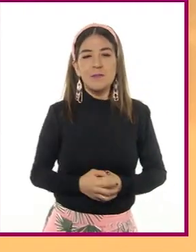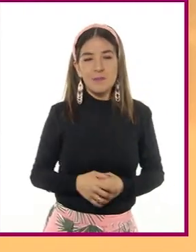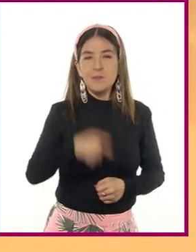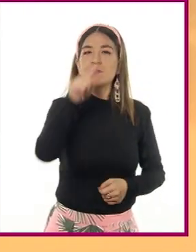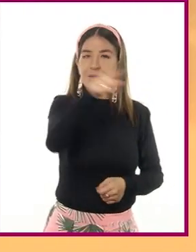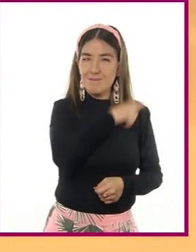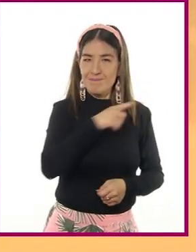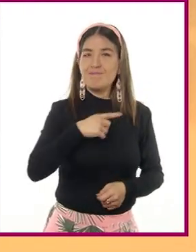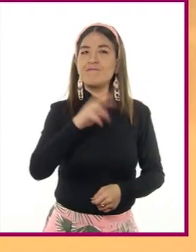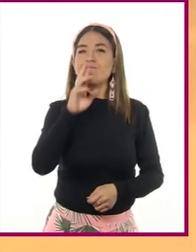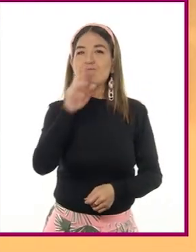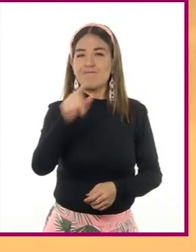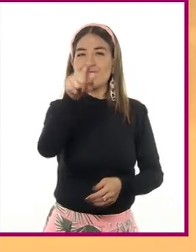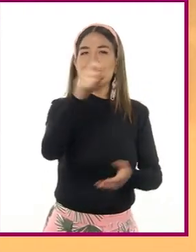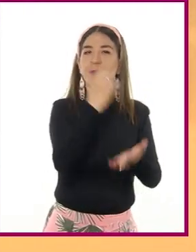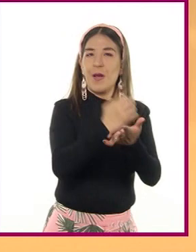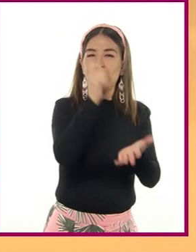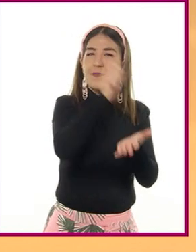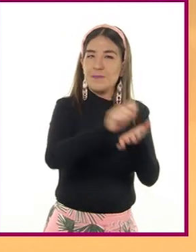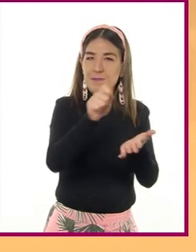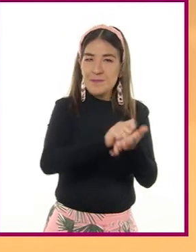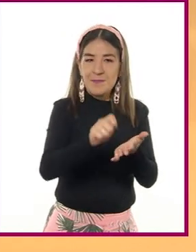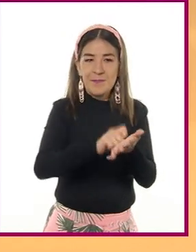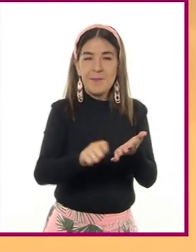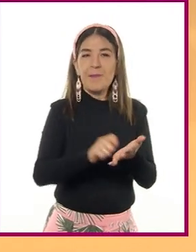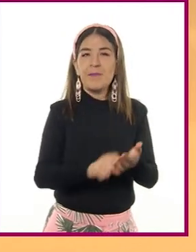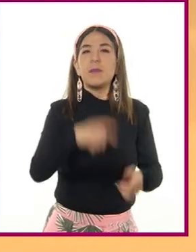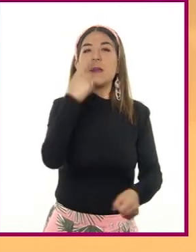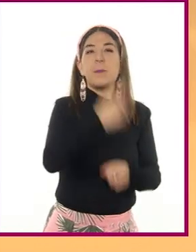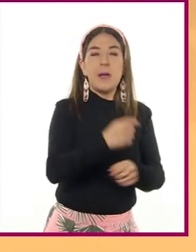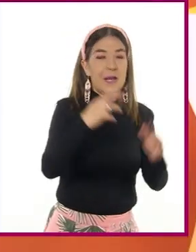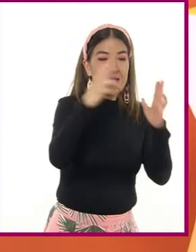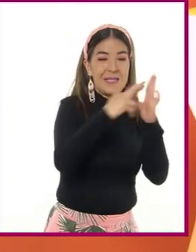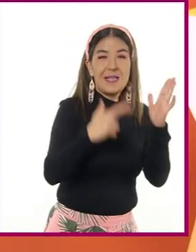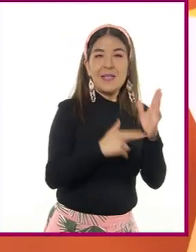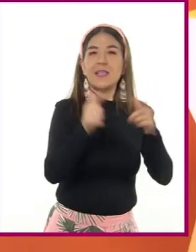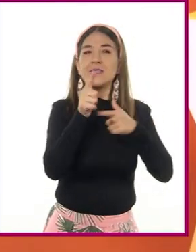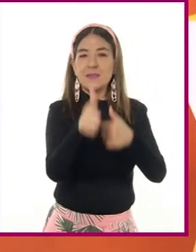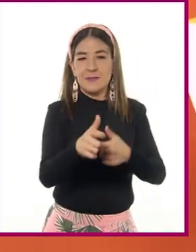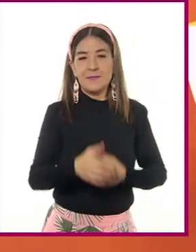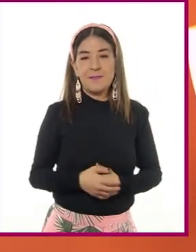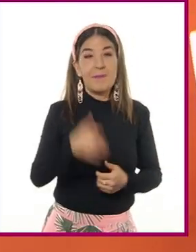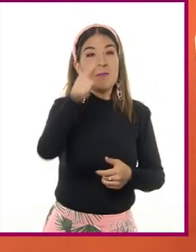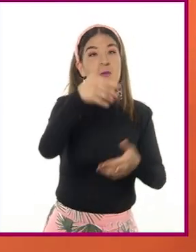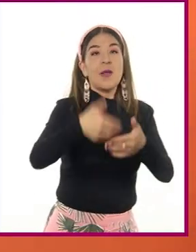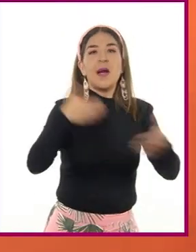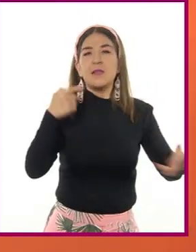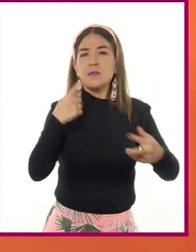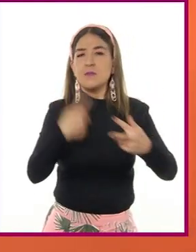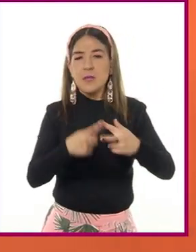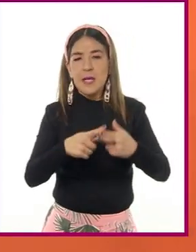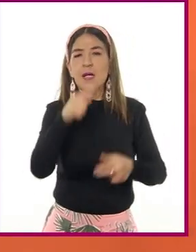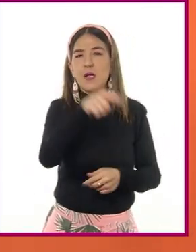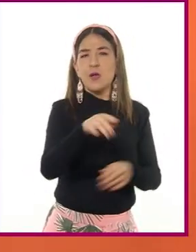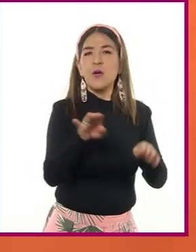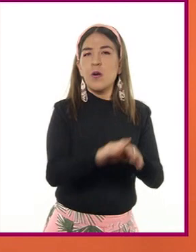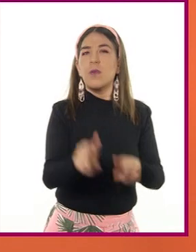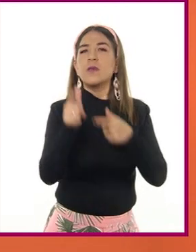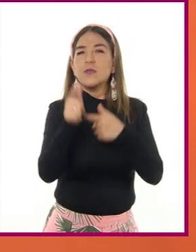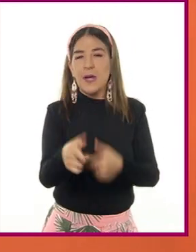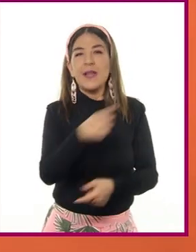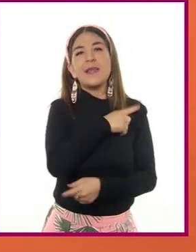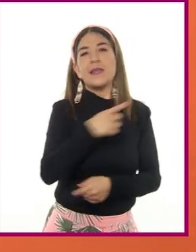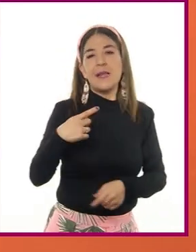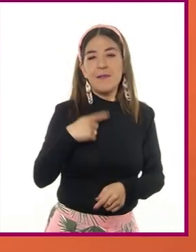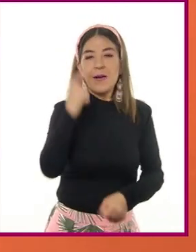Escriban su respuesta en su cuaderno. Primero busquen la regla de sucesión. Antes de calcular la regla de la sucesión,